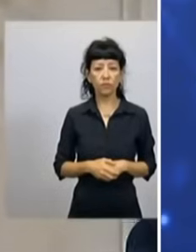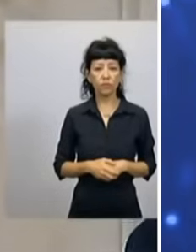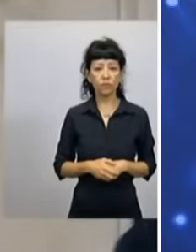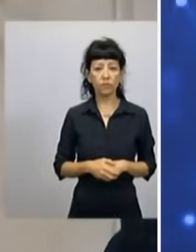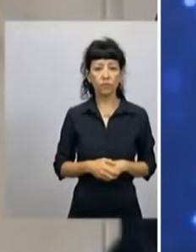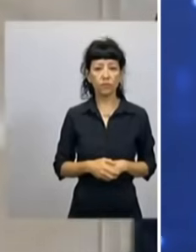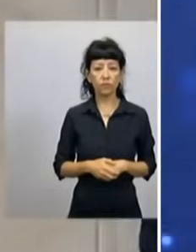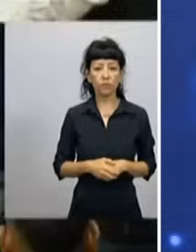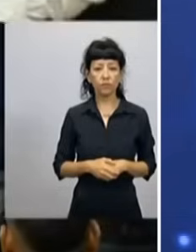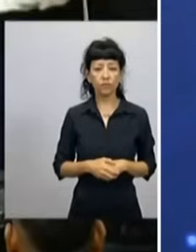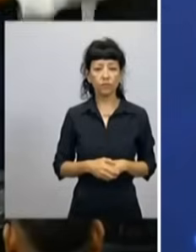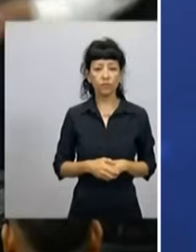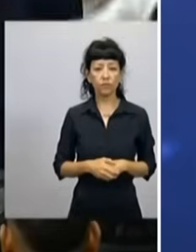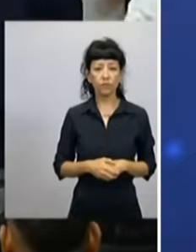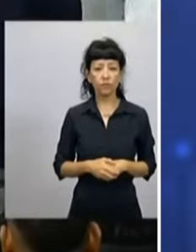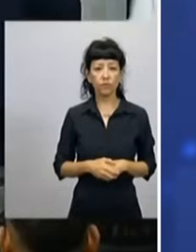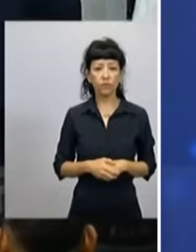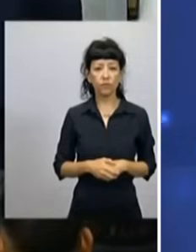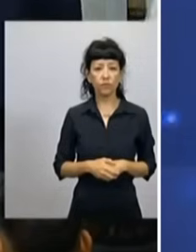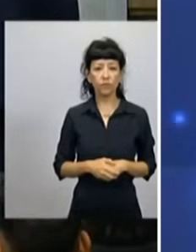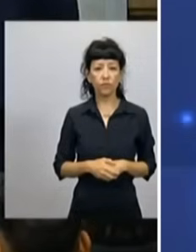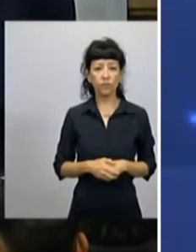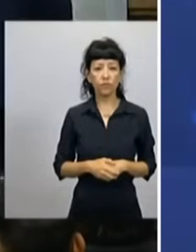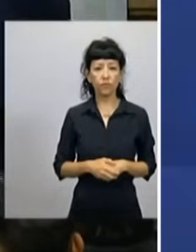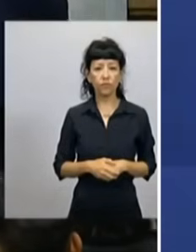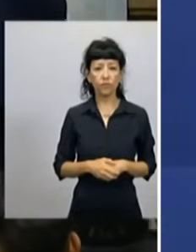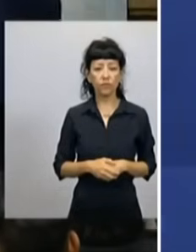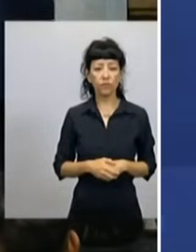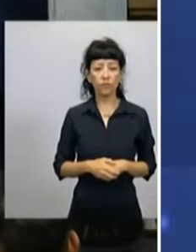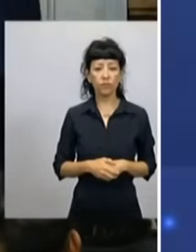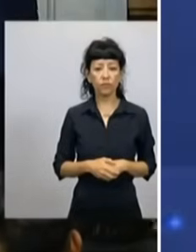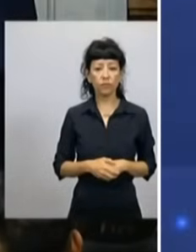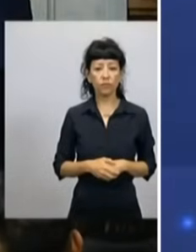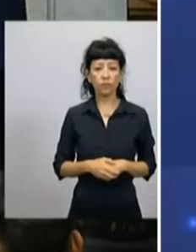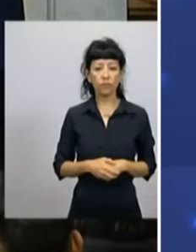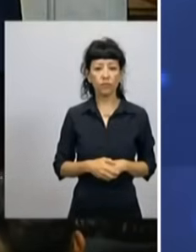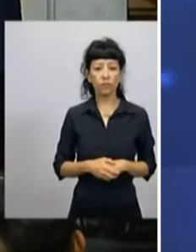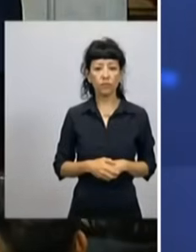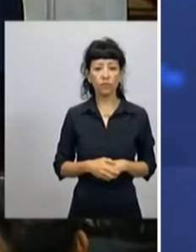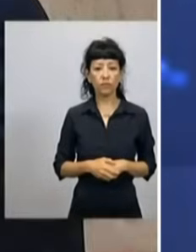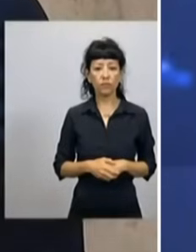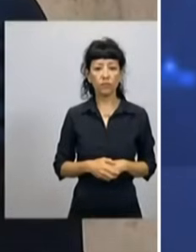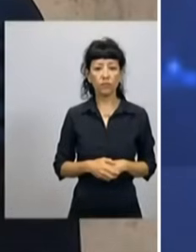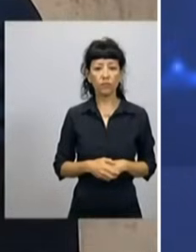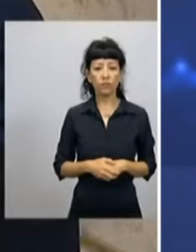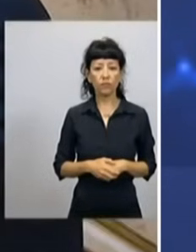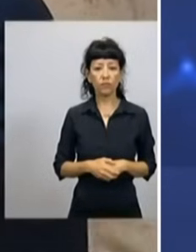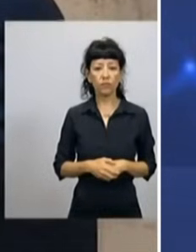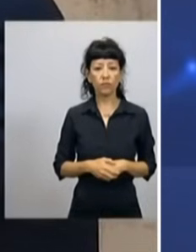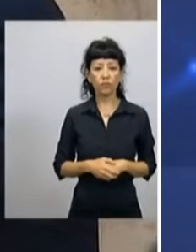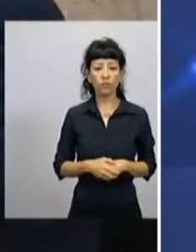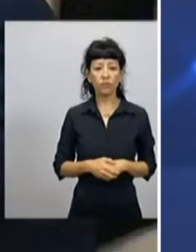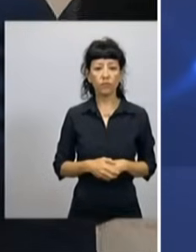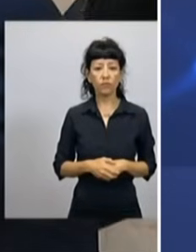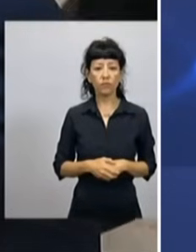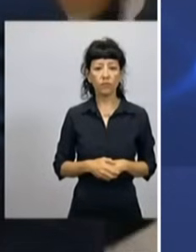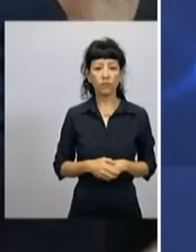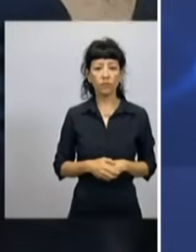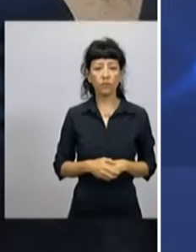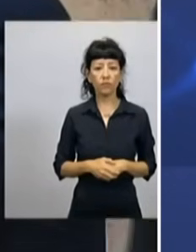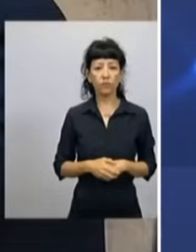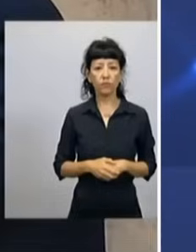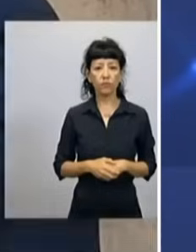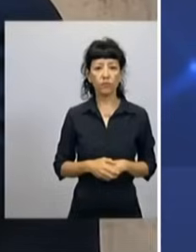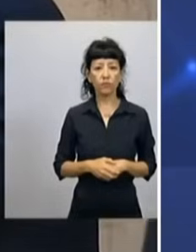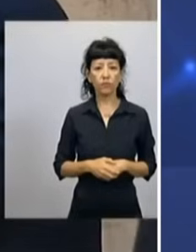una respuesta. Sin embargo, el peronismo está también dividido. Por un lado está el kirchnerismo, que hoy busca refugio en la provincia de Buenos Aires. Recordemos que es